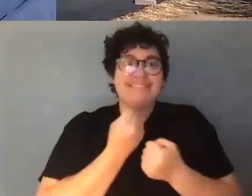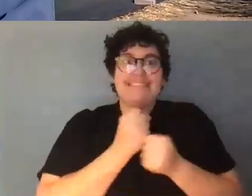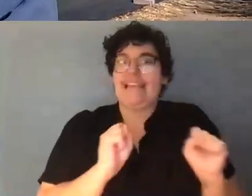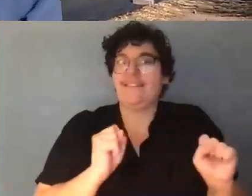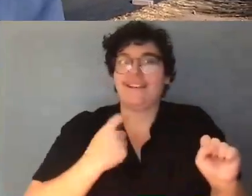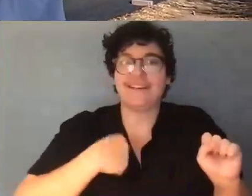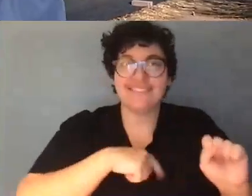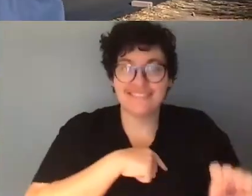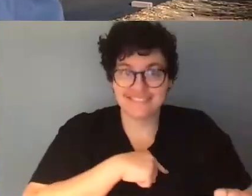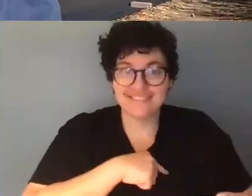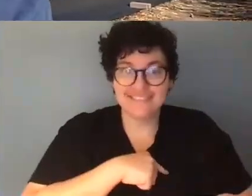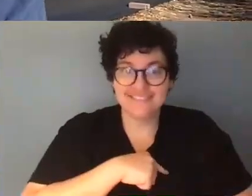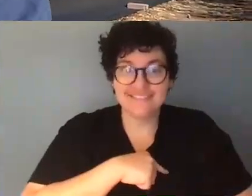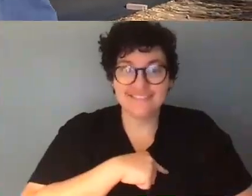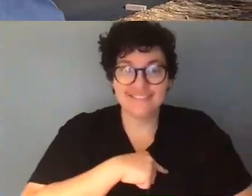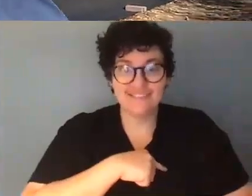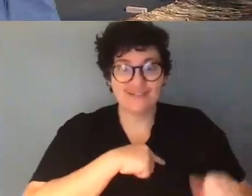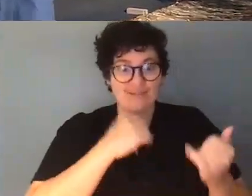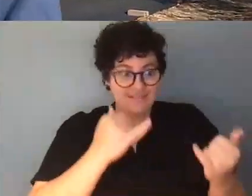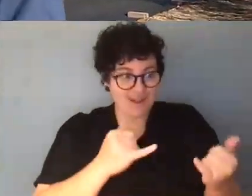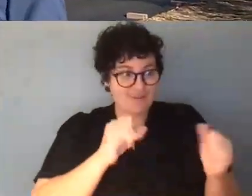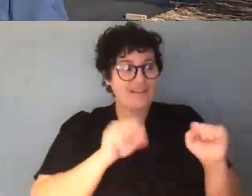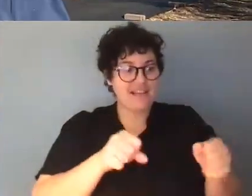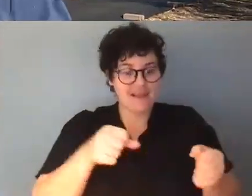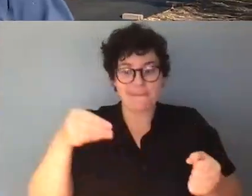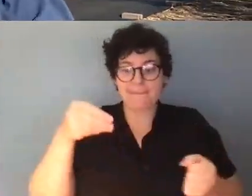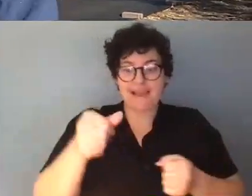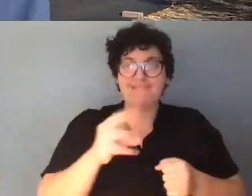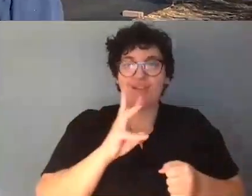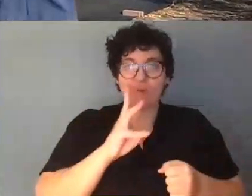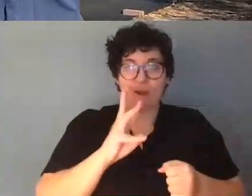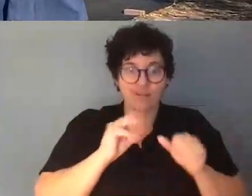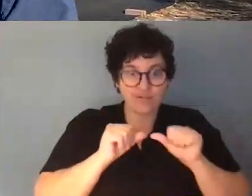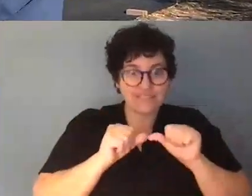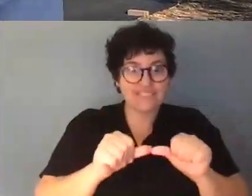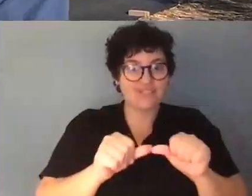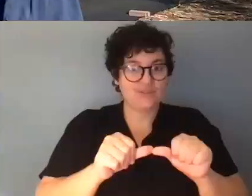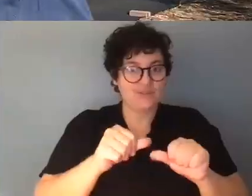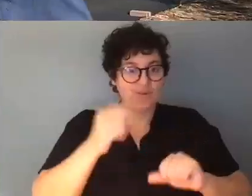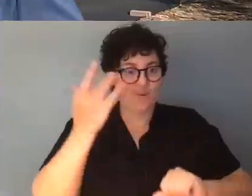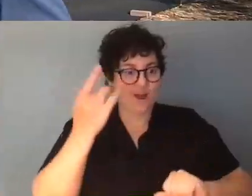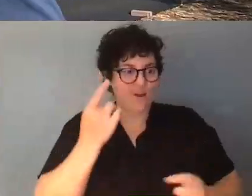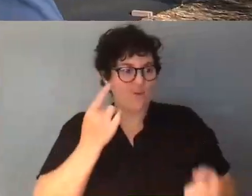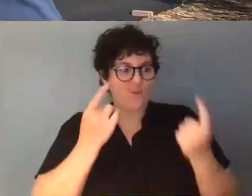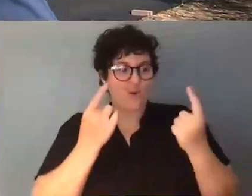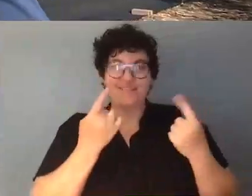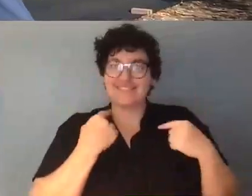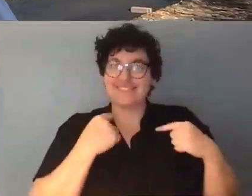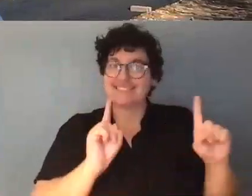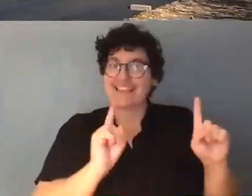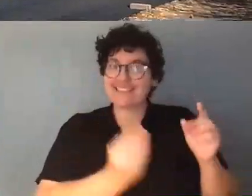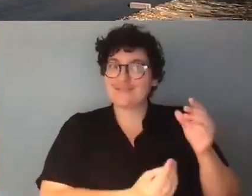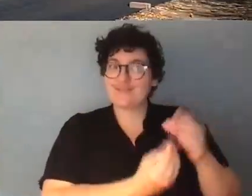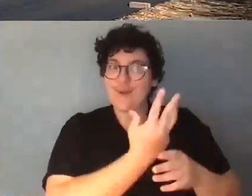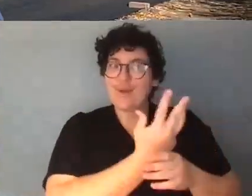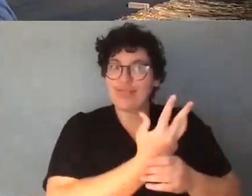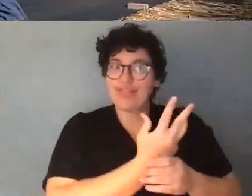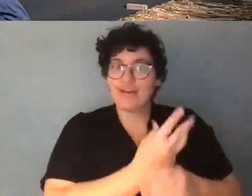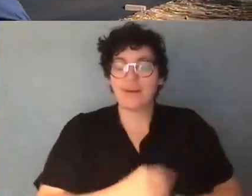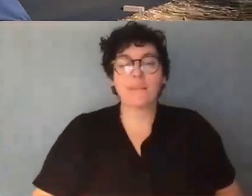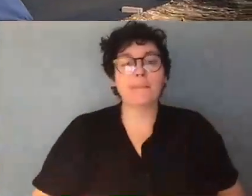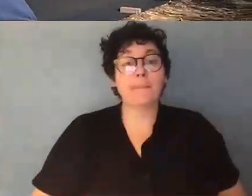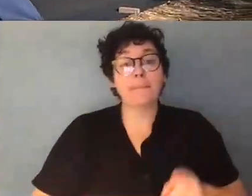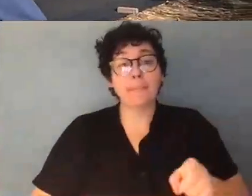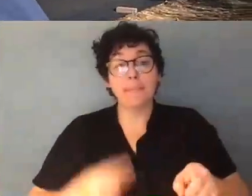y uno fue bien, en eso nos salvó en el mercado para pagar el agua, para seguir, para comprar todos los equipos, por ejemplo,